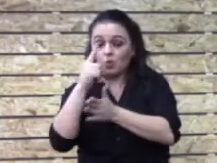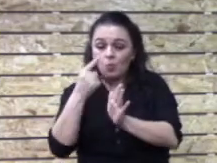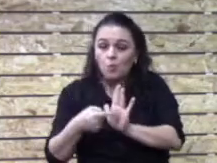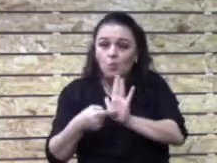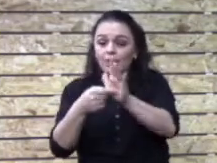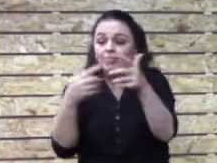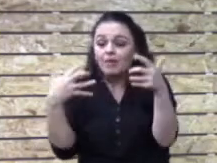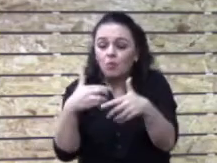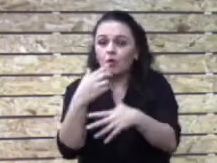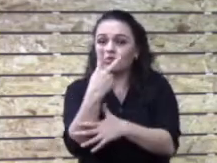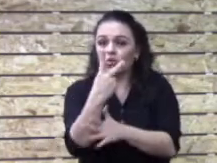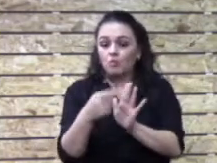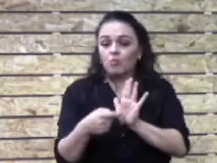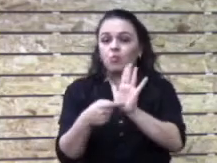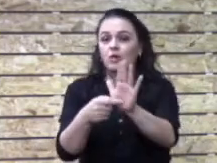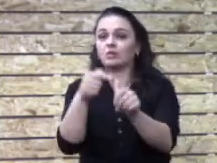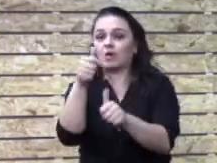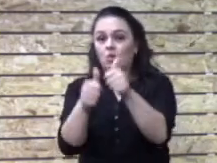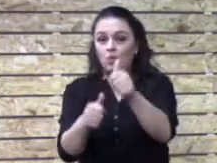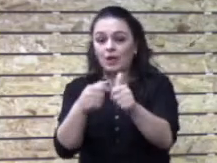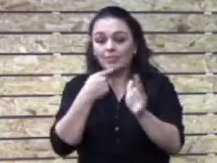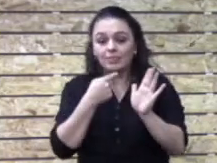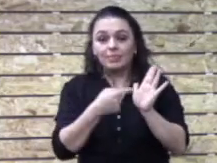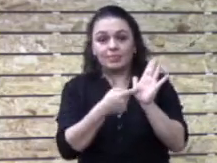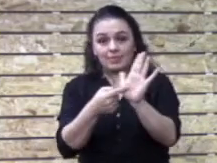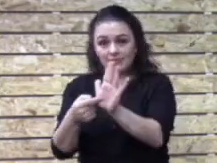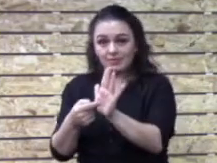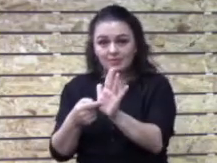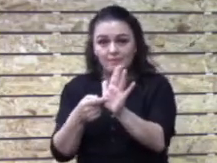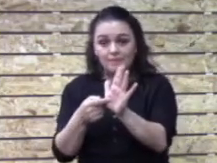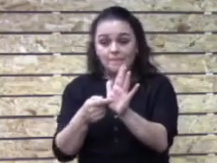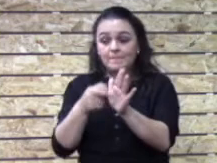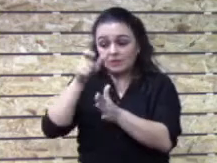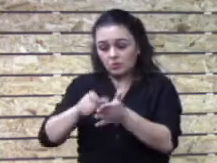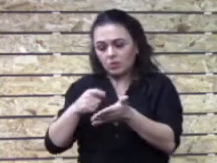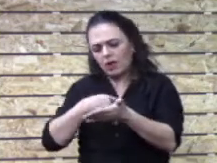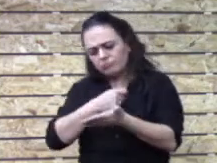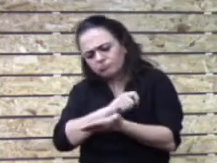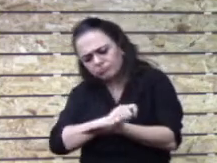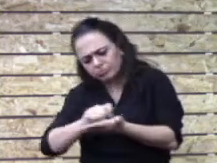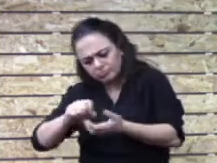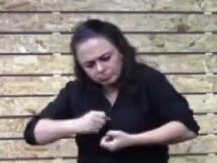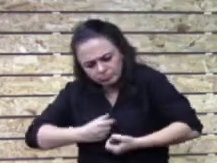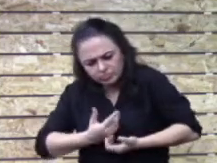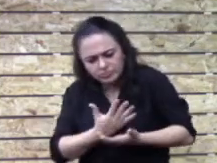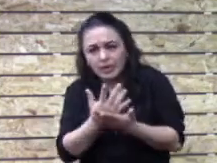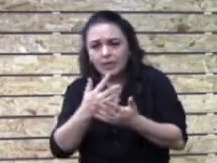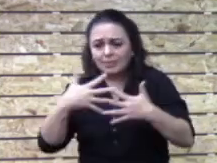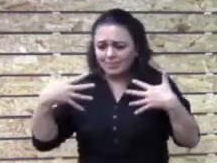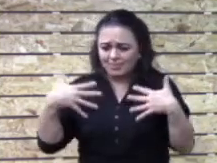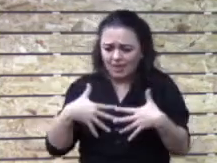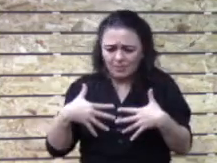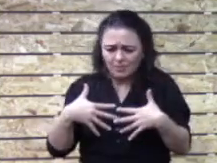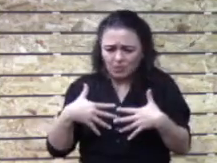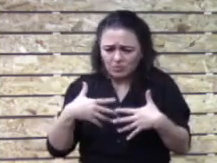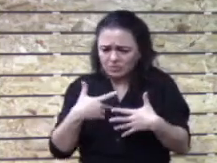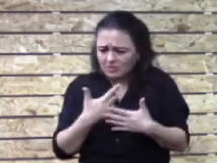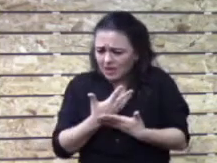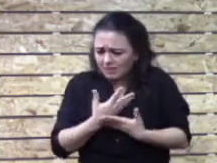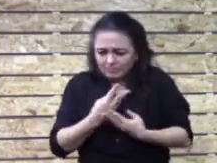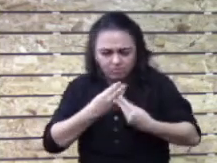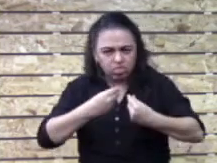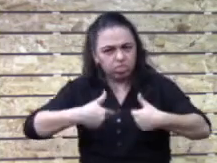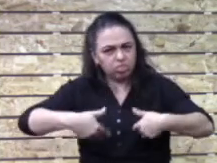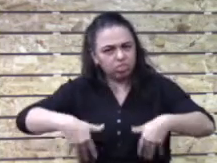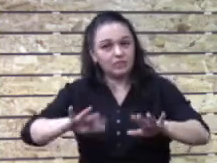través del escritor divinamente inspirado para que se tenga libertad del temor. No sé si usted se ha dado cuenta que hay